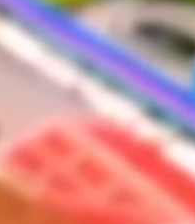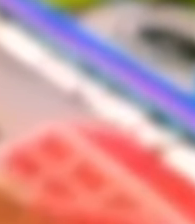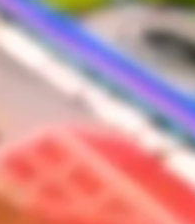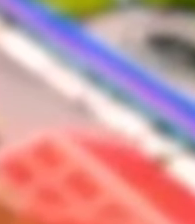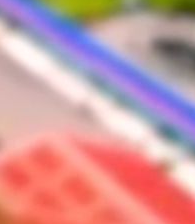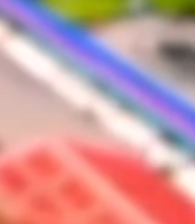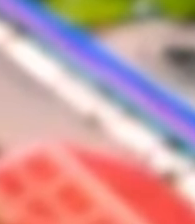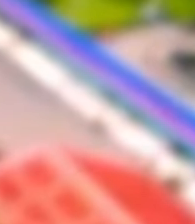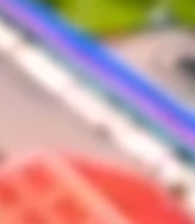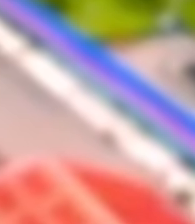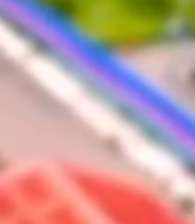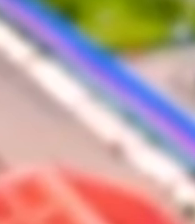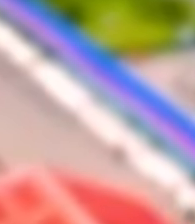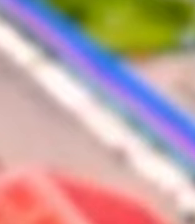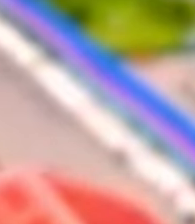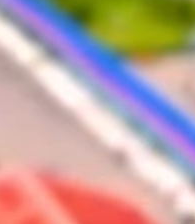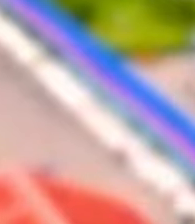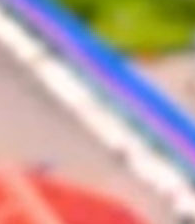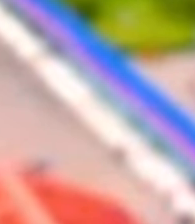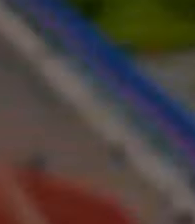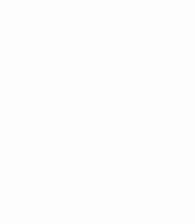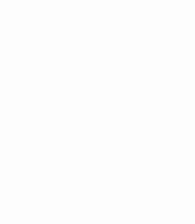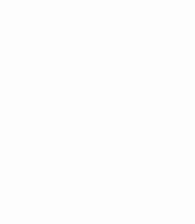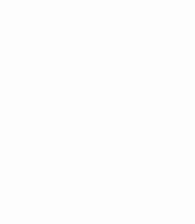TV Perú, nos une.